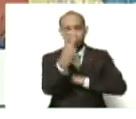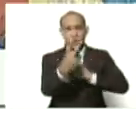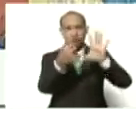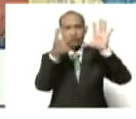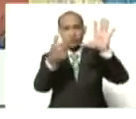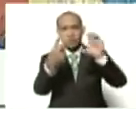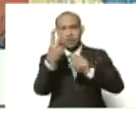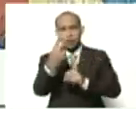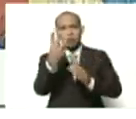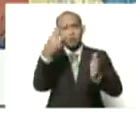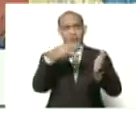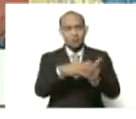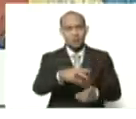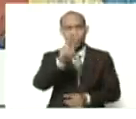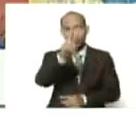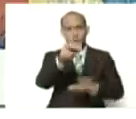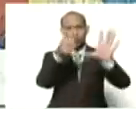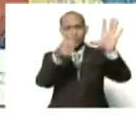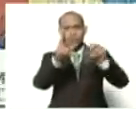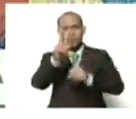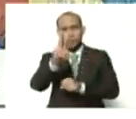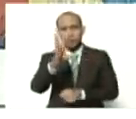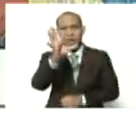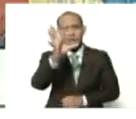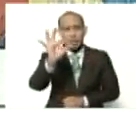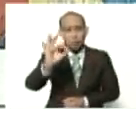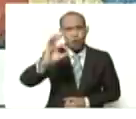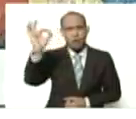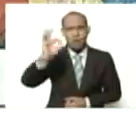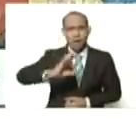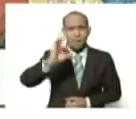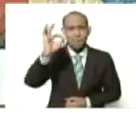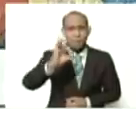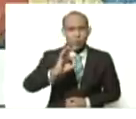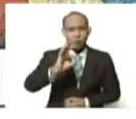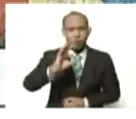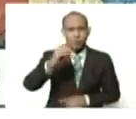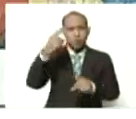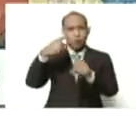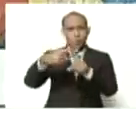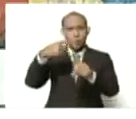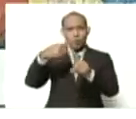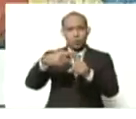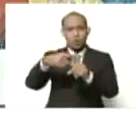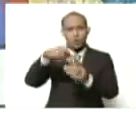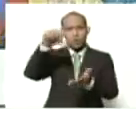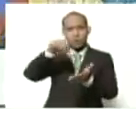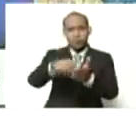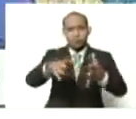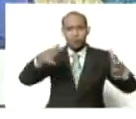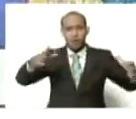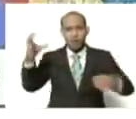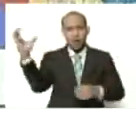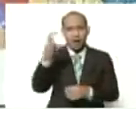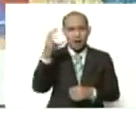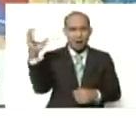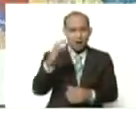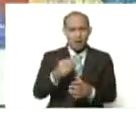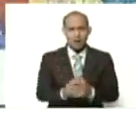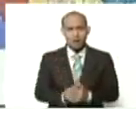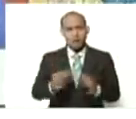3.262. El 50% de los casos activos del país están en la región capital. Medidas